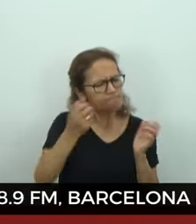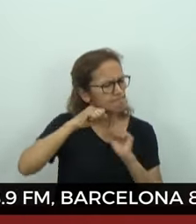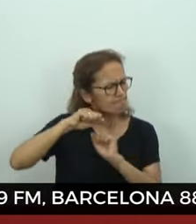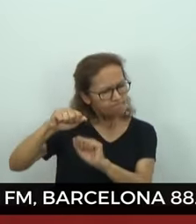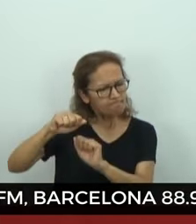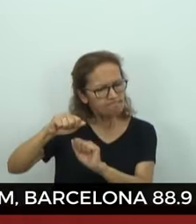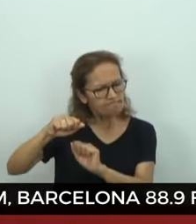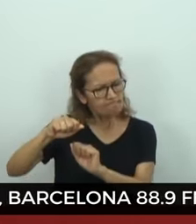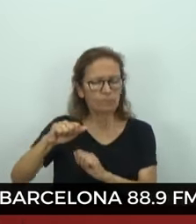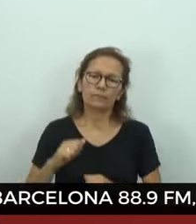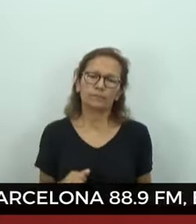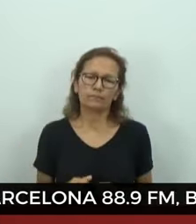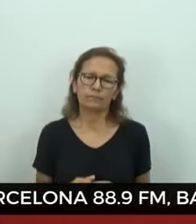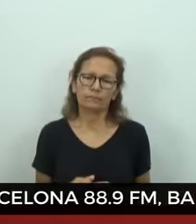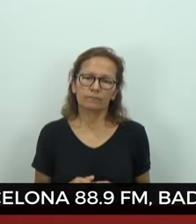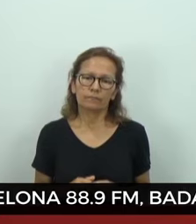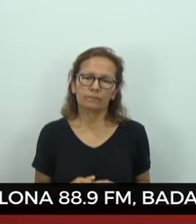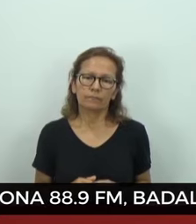Cuando alguien te menosprecia,